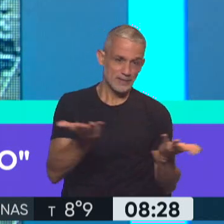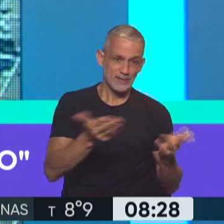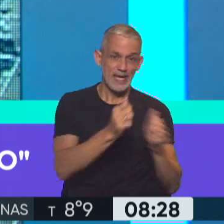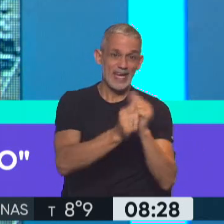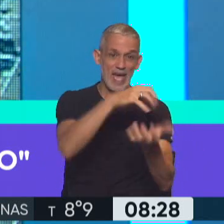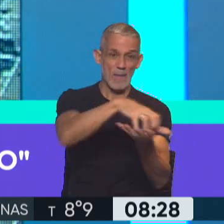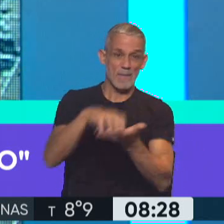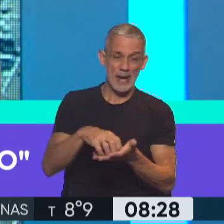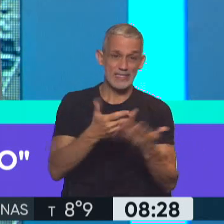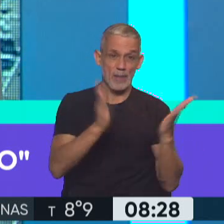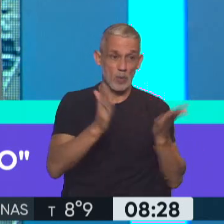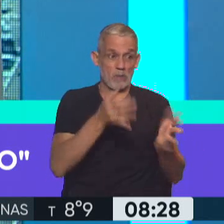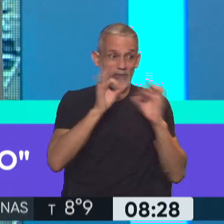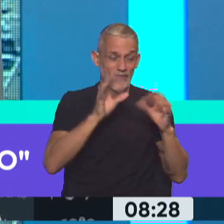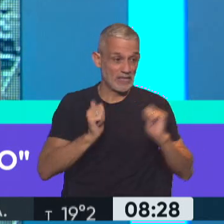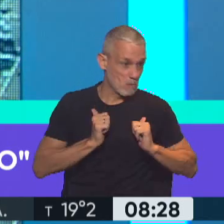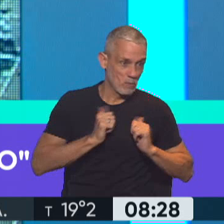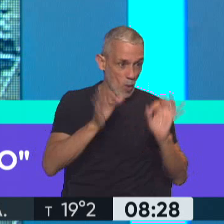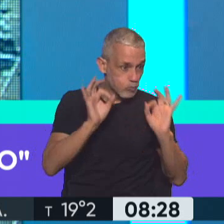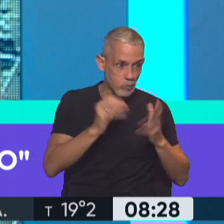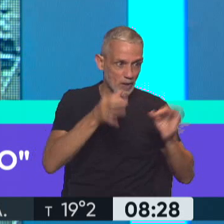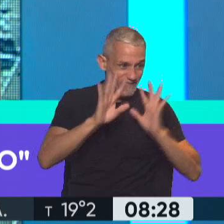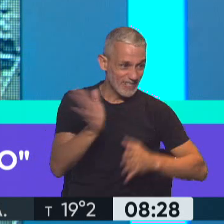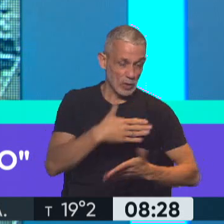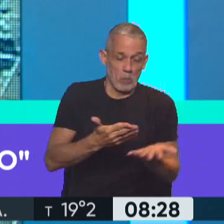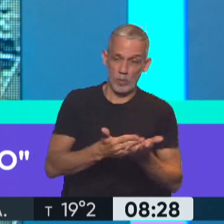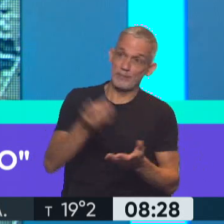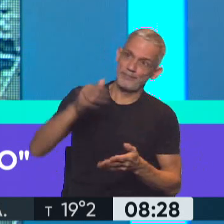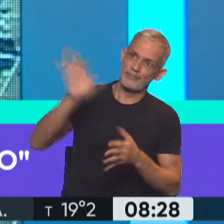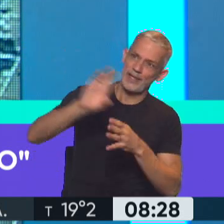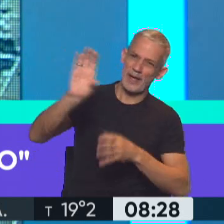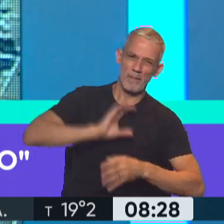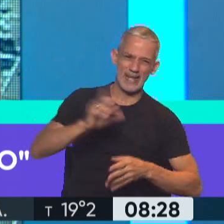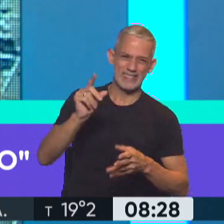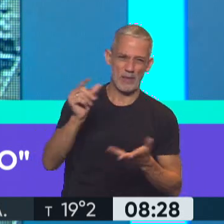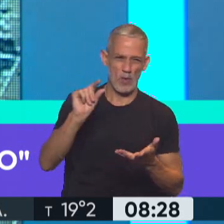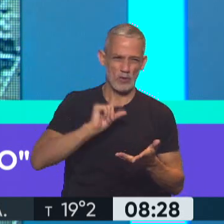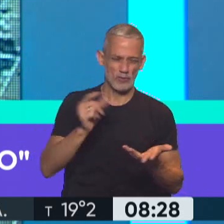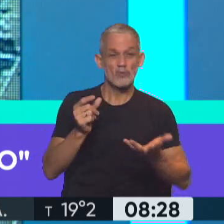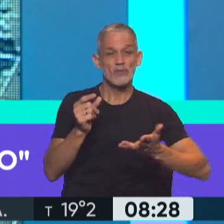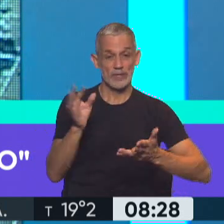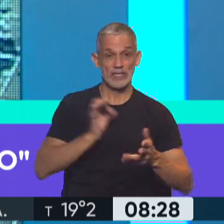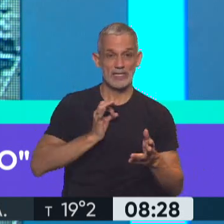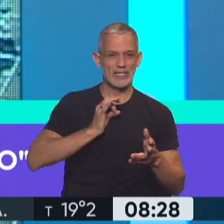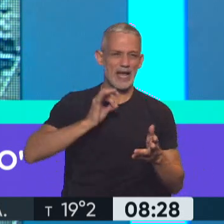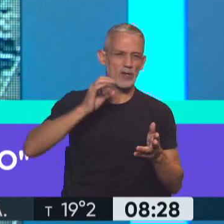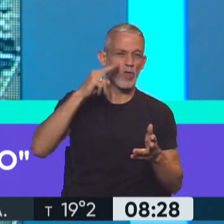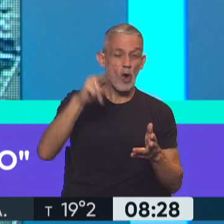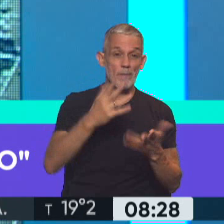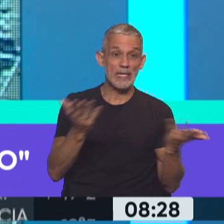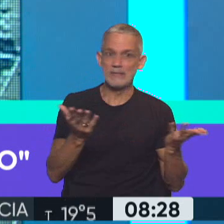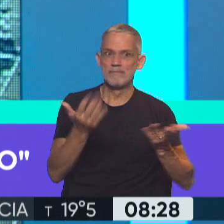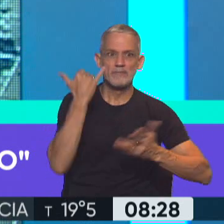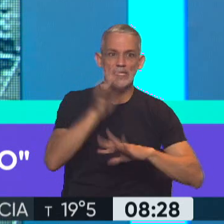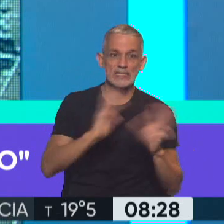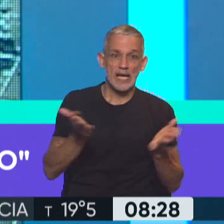esas empresas, no había mucho más que vender, se aplicaron políticas de endeudamiento que se sostuvo durante todos los 90. Sale en el año 2000, no había manera de